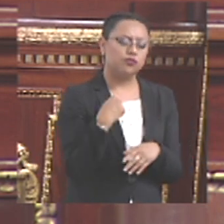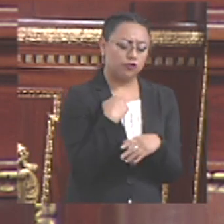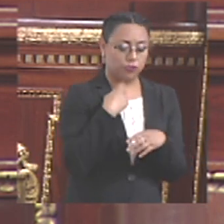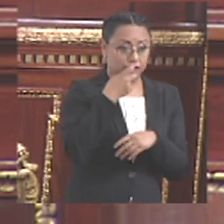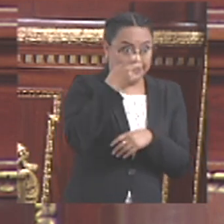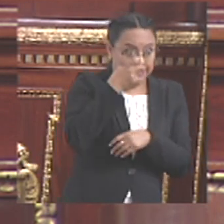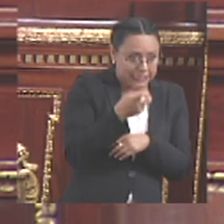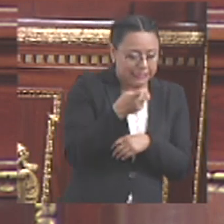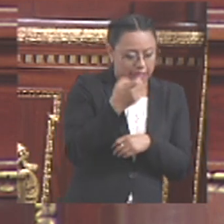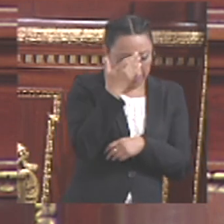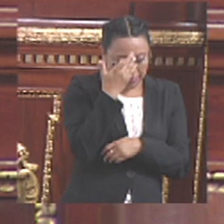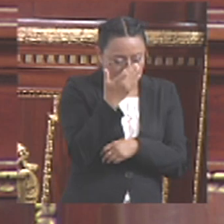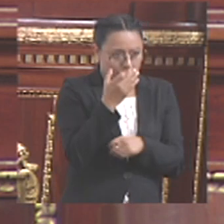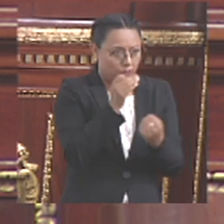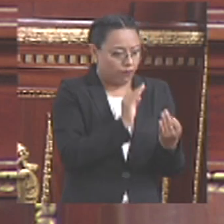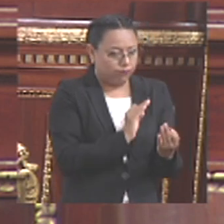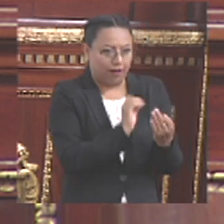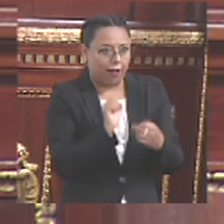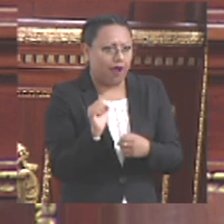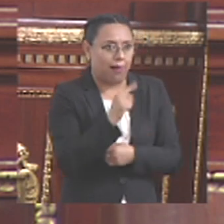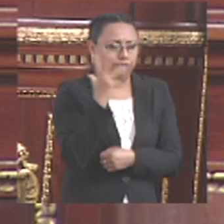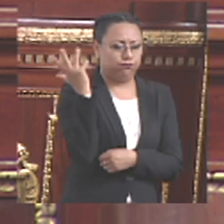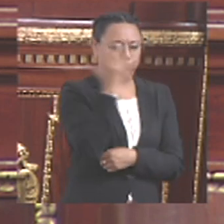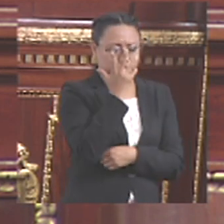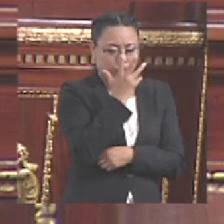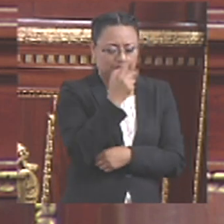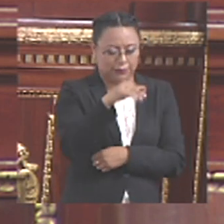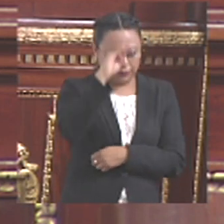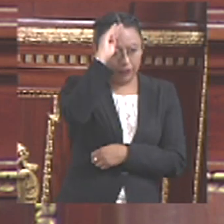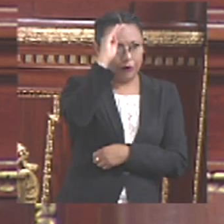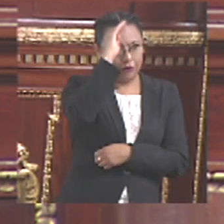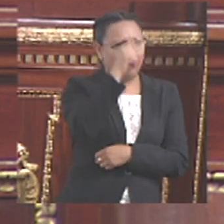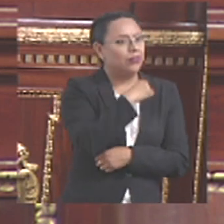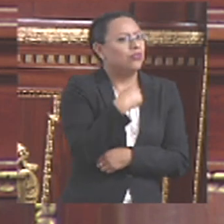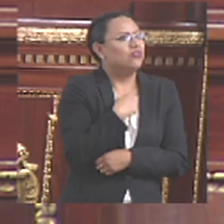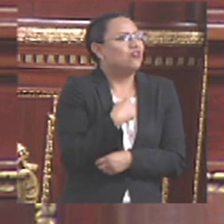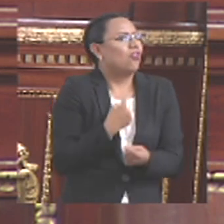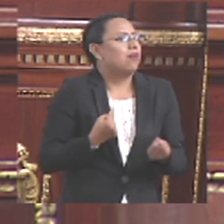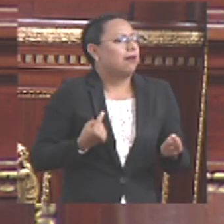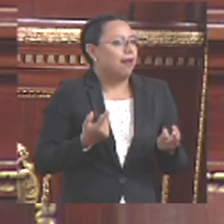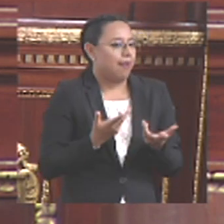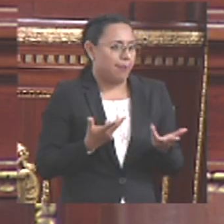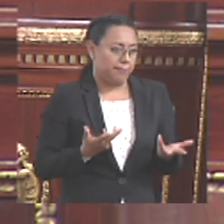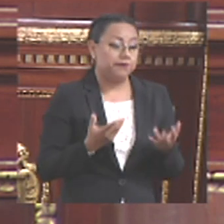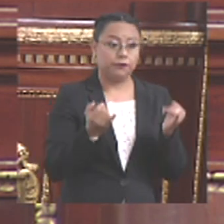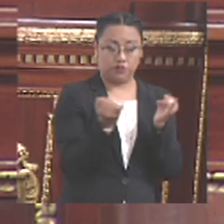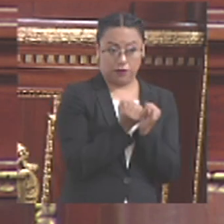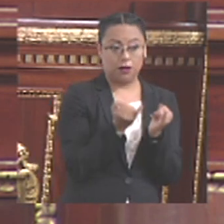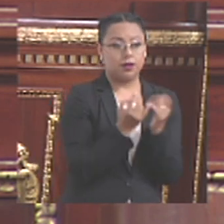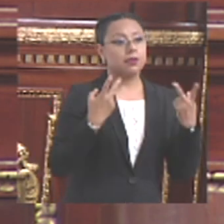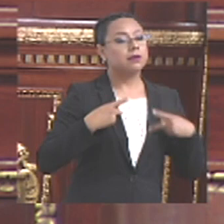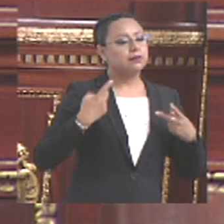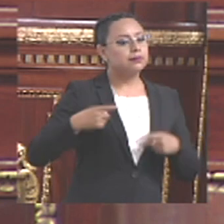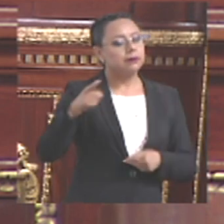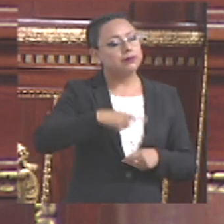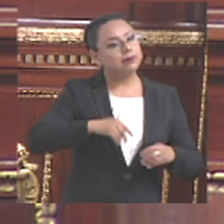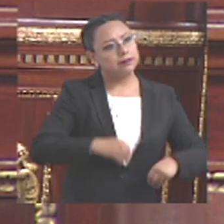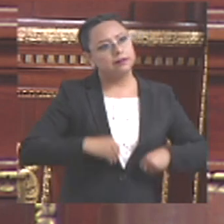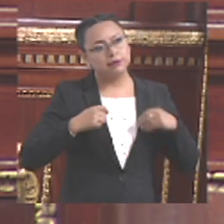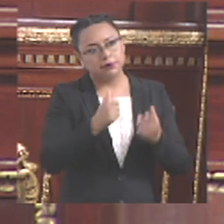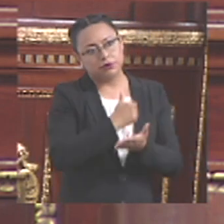también emociones y sentimientos importantes de las y los capitalinos al decidir participar